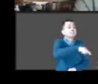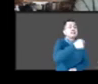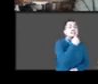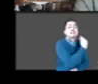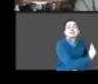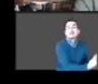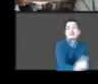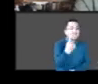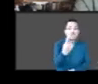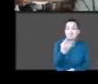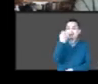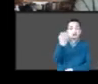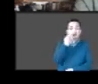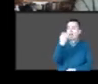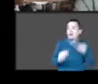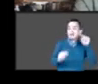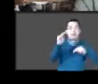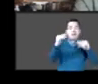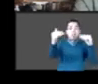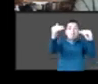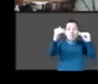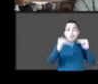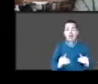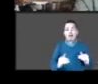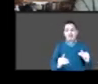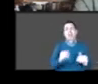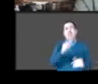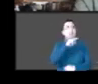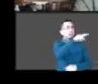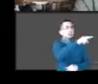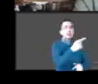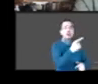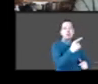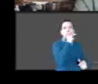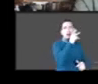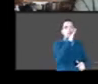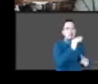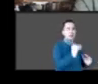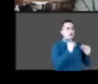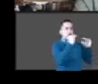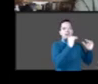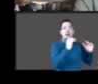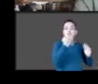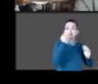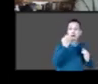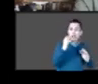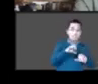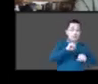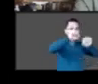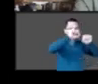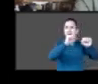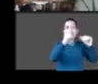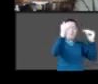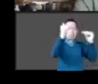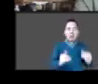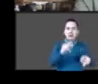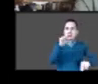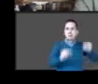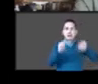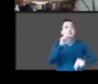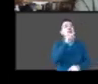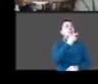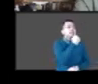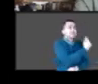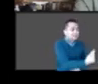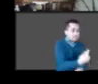los jefes de familia como hasta donde llegan las niñas niñas y adolescentes y tienen que cortar su instrucción escolar para